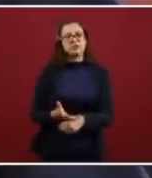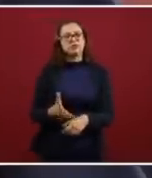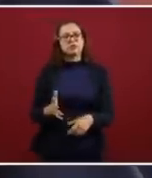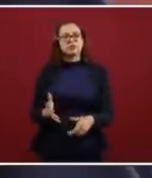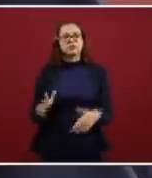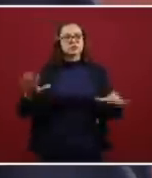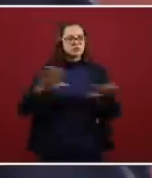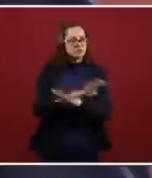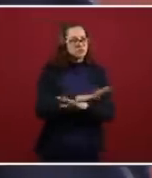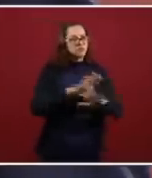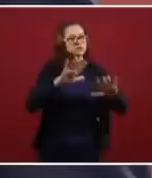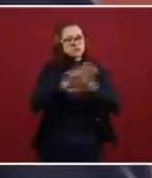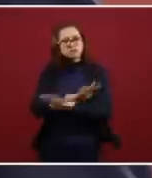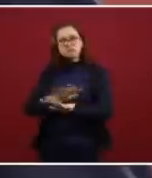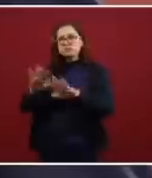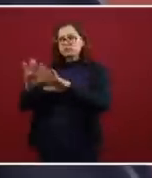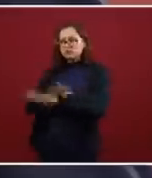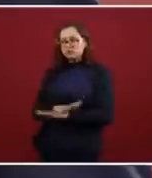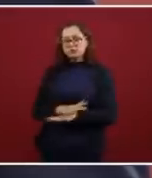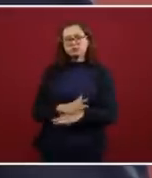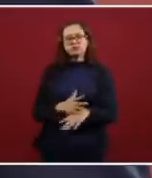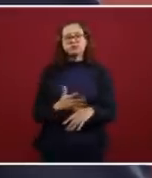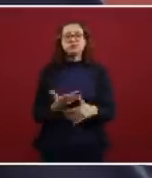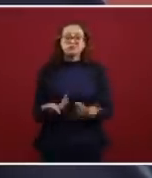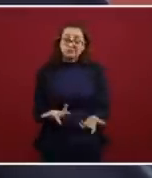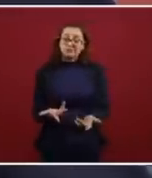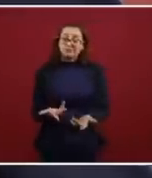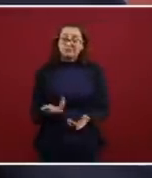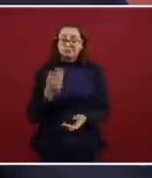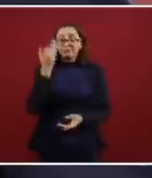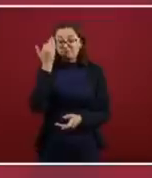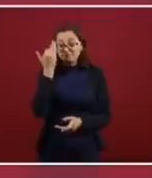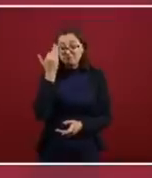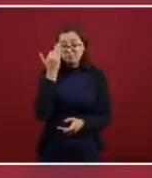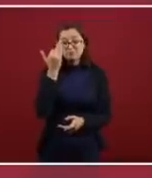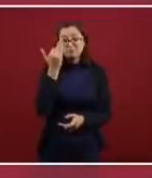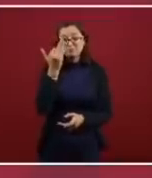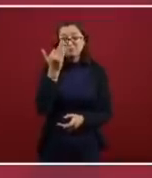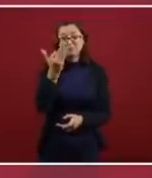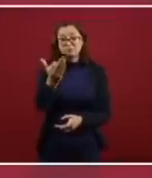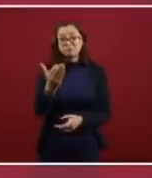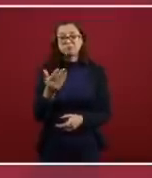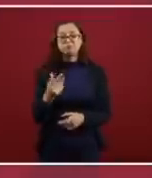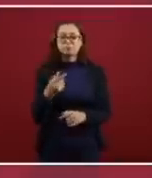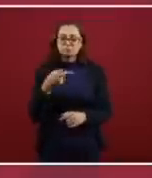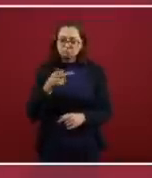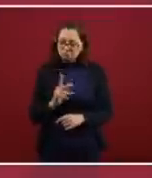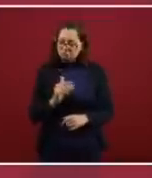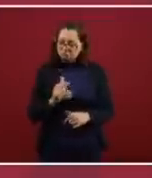cambiando cosas. Lleva algún tiempo, pero vamos